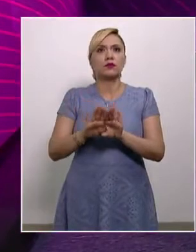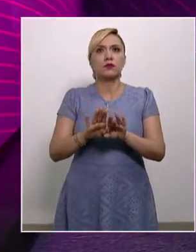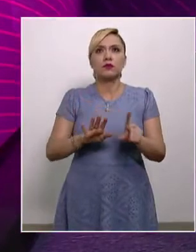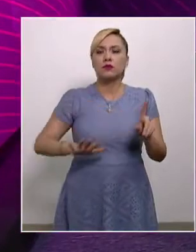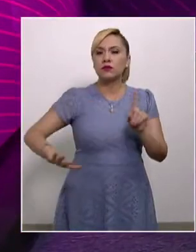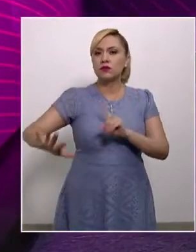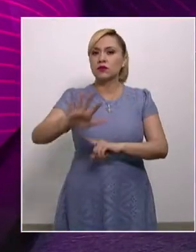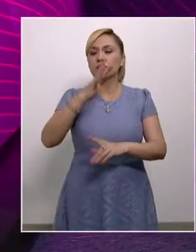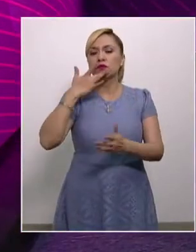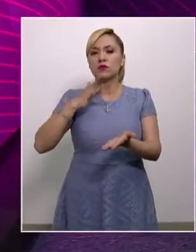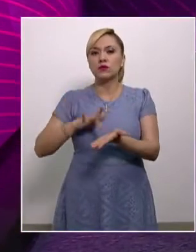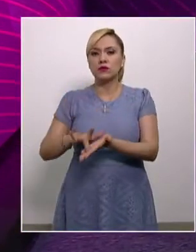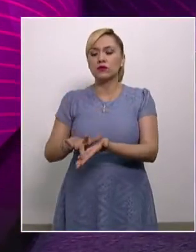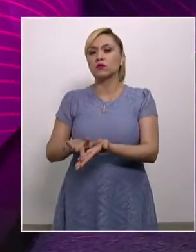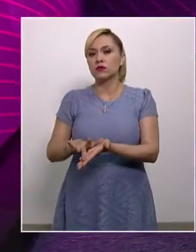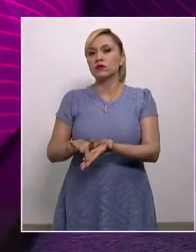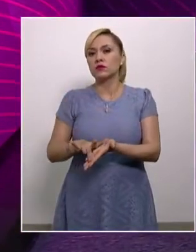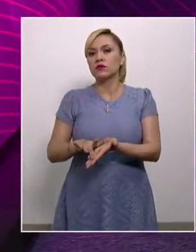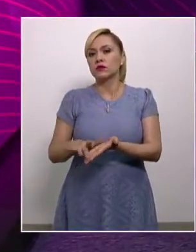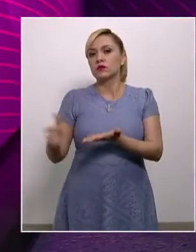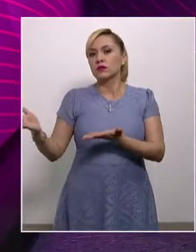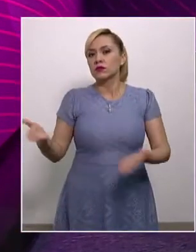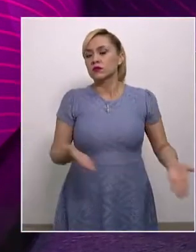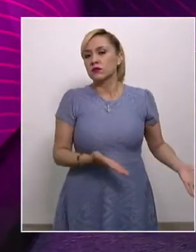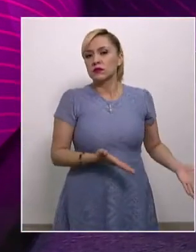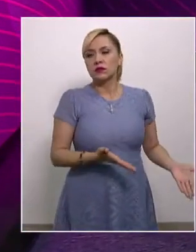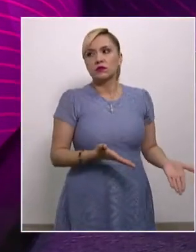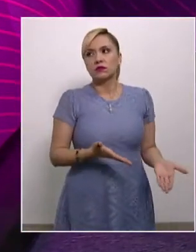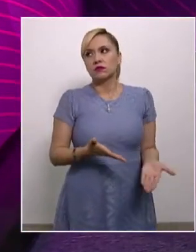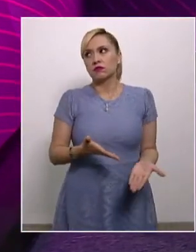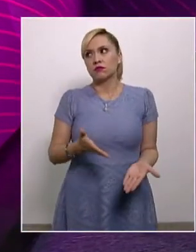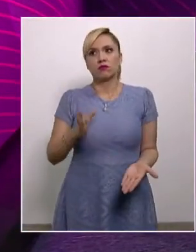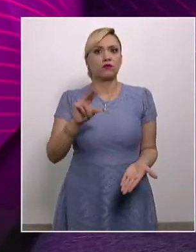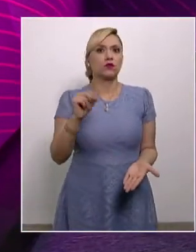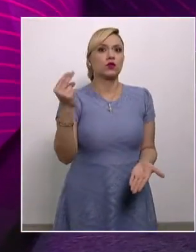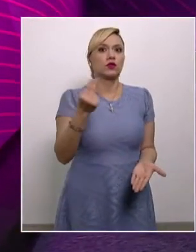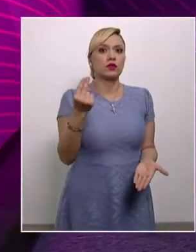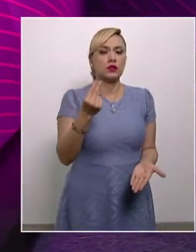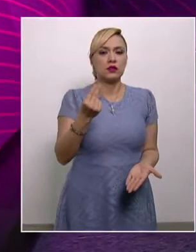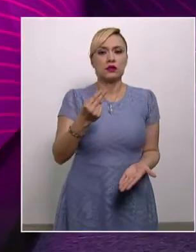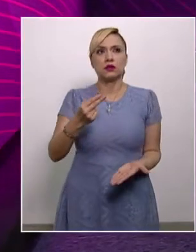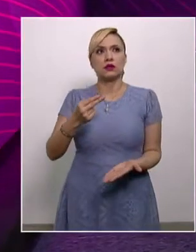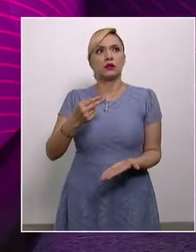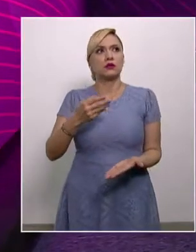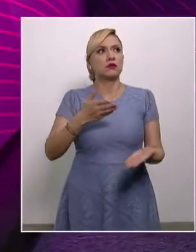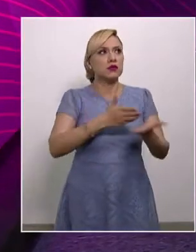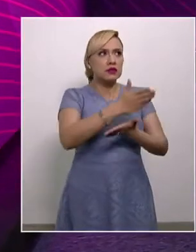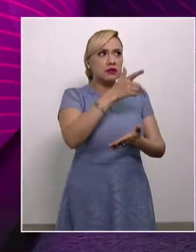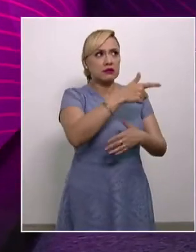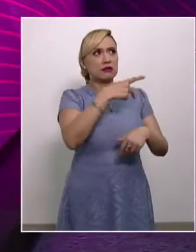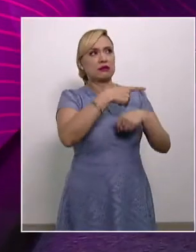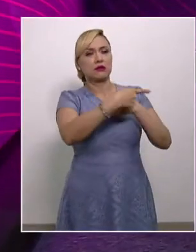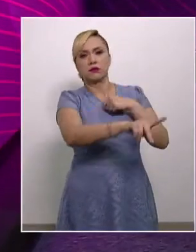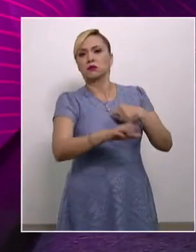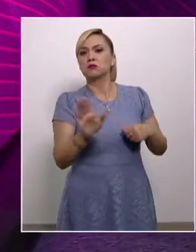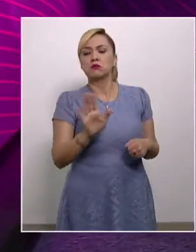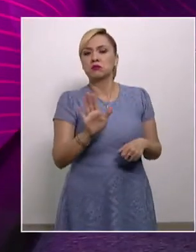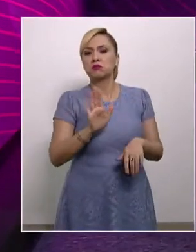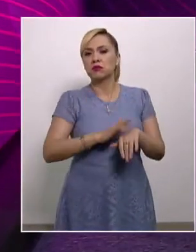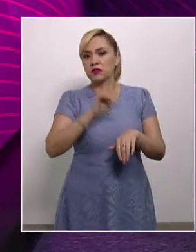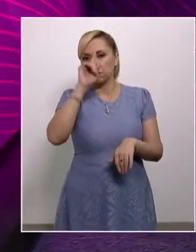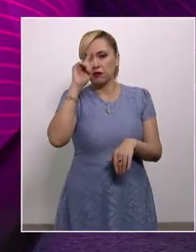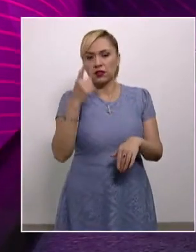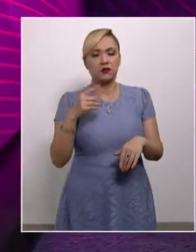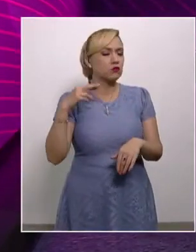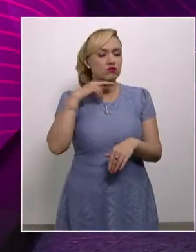sistema de asilo, pues esto de que ya no tendríamos que tener una ruta súper violenta, porque habría una canalización más expedita o más fácil